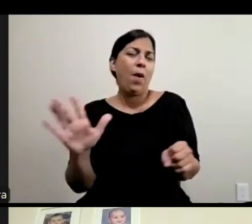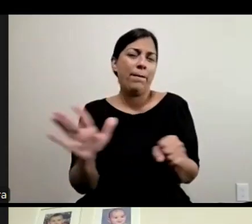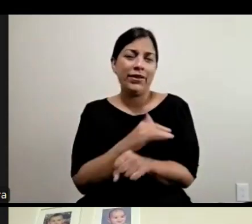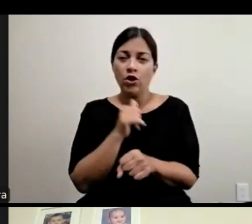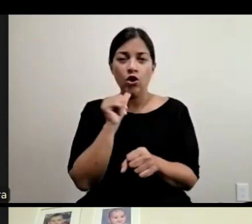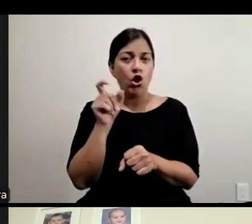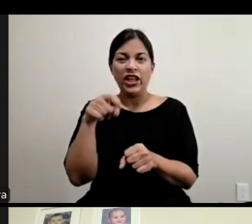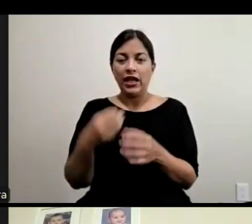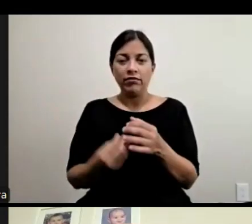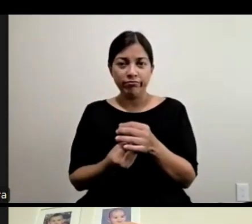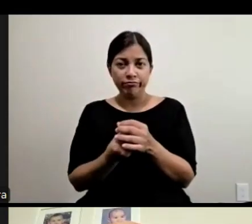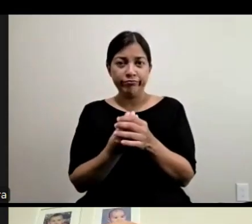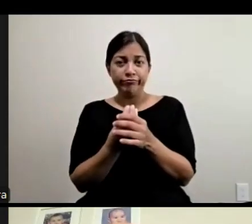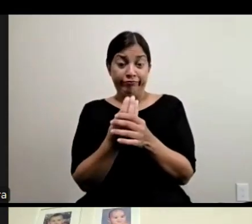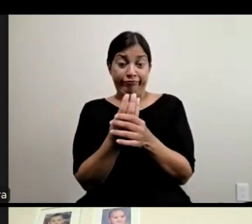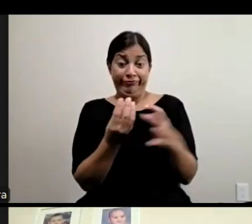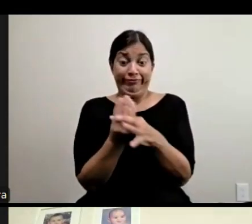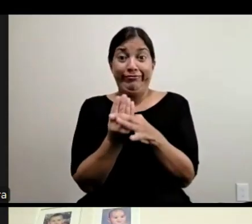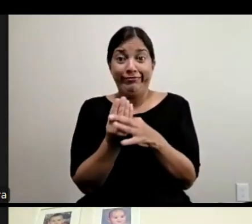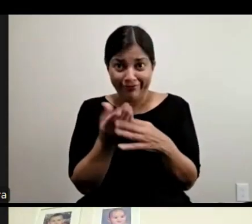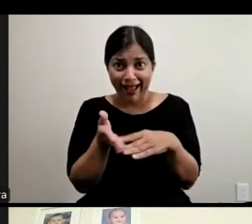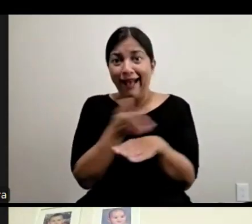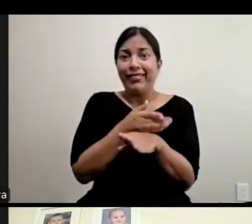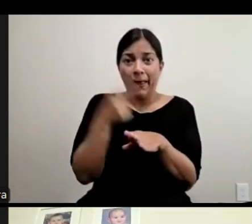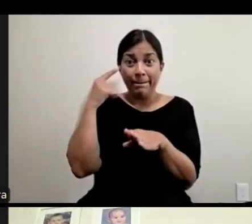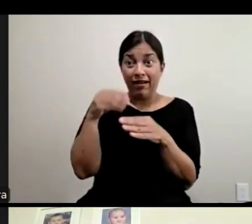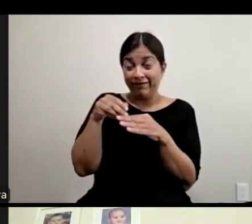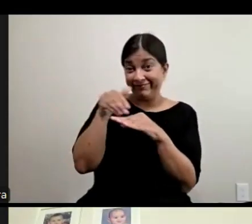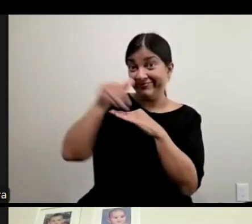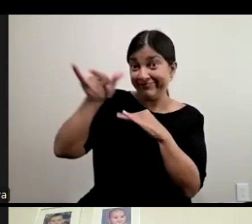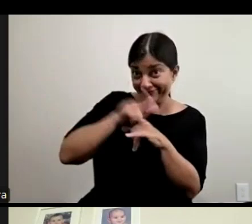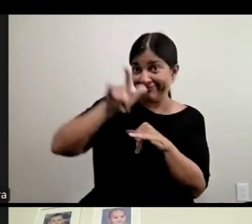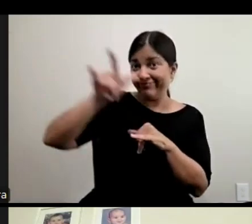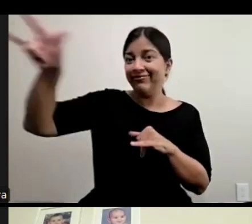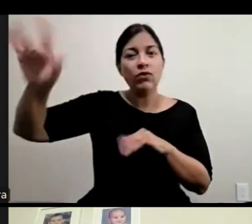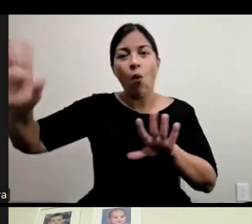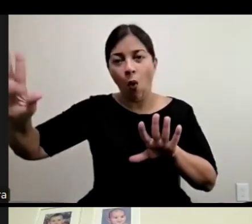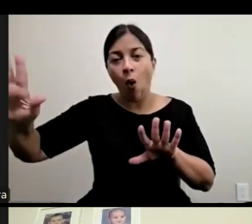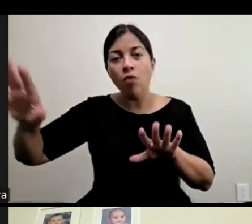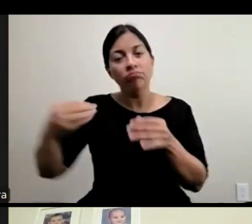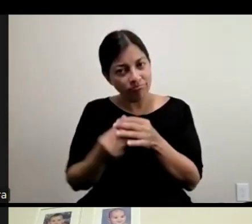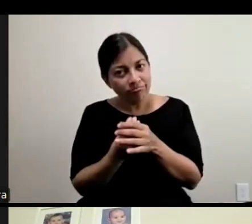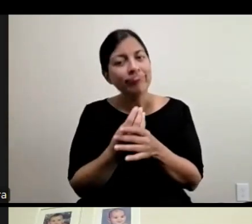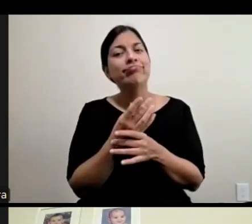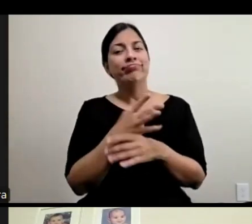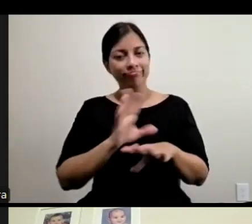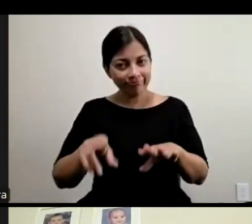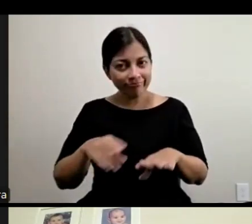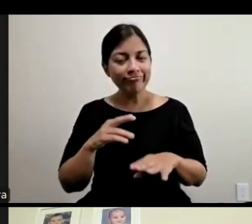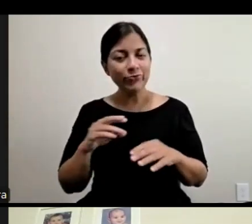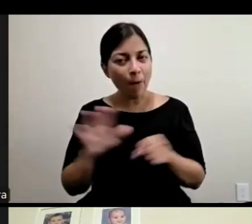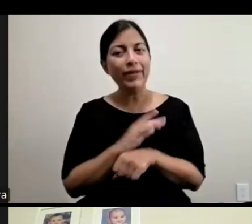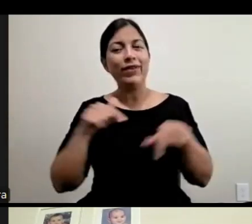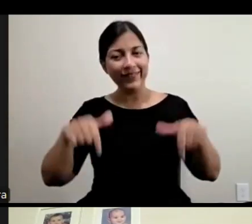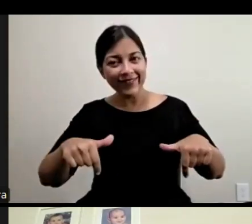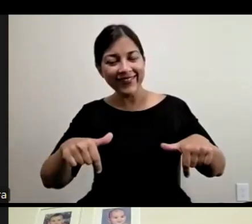porque no tiene que viajar. Así que es importante que cuando usted vea un alimento que diga el sellito del país o este tipo de esfuerzo, porque